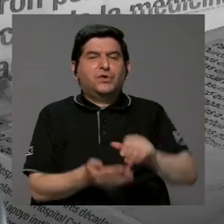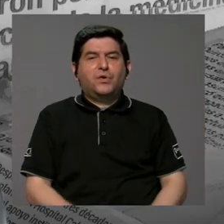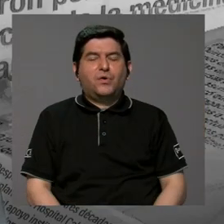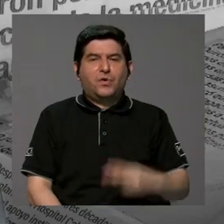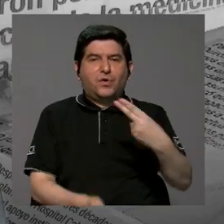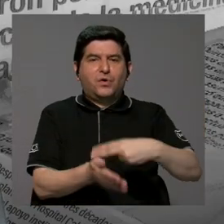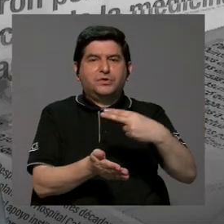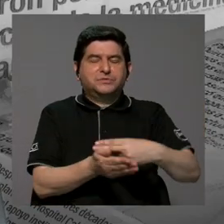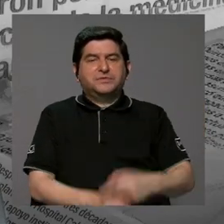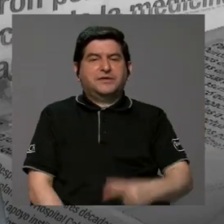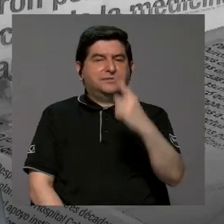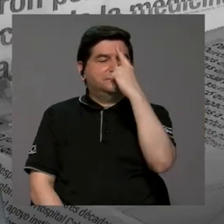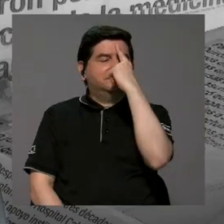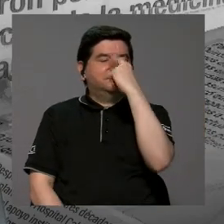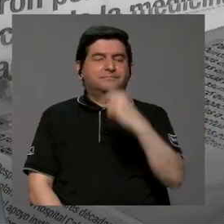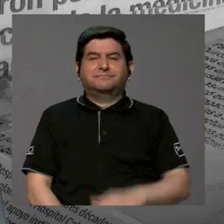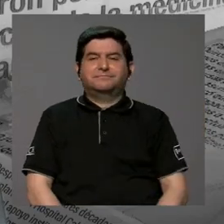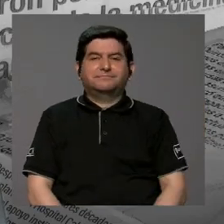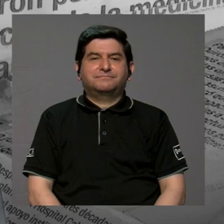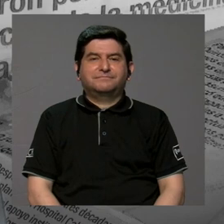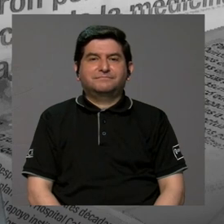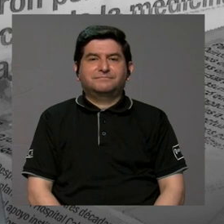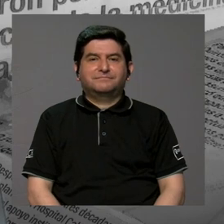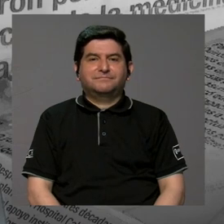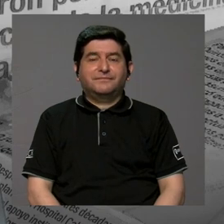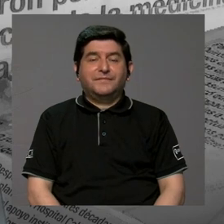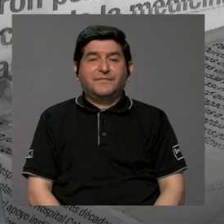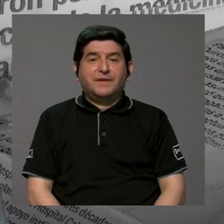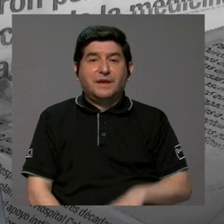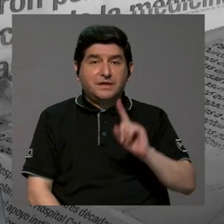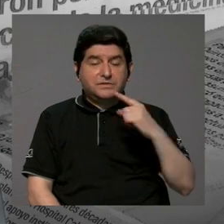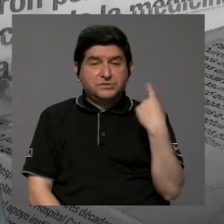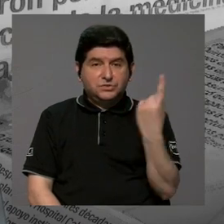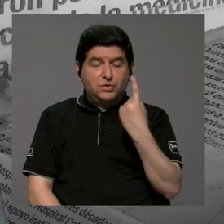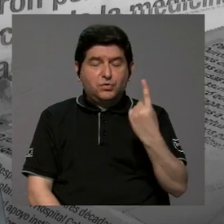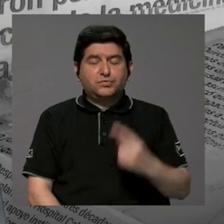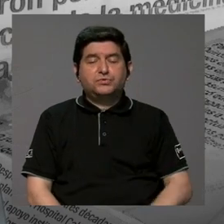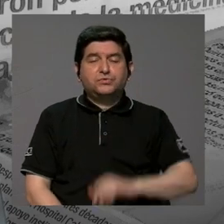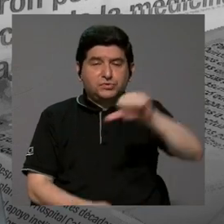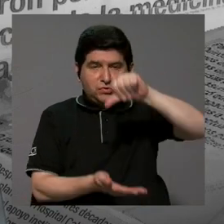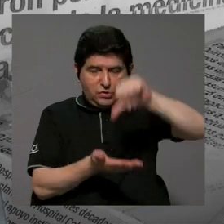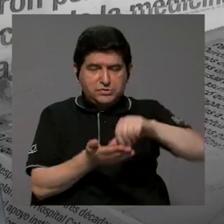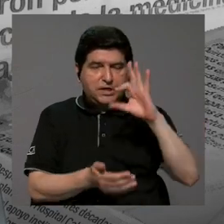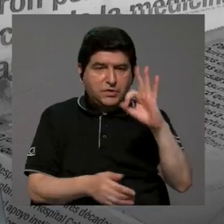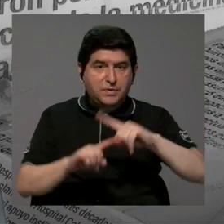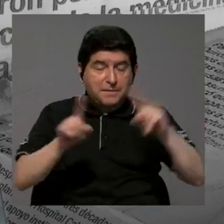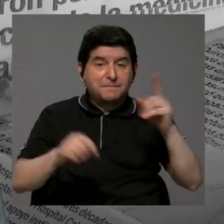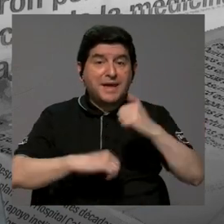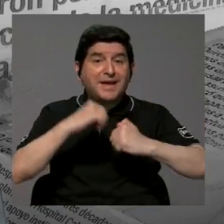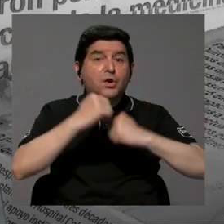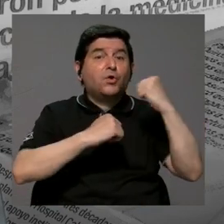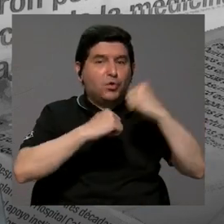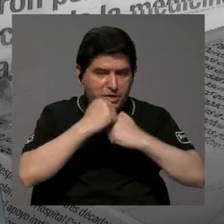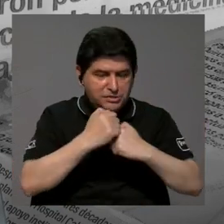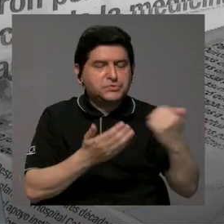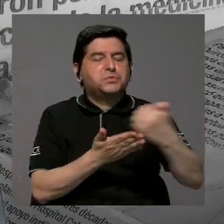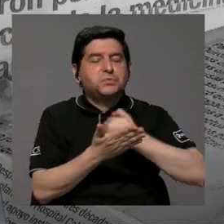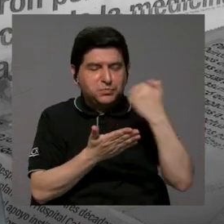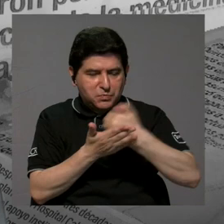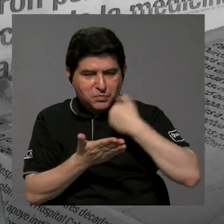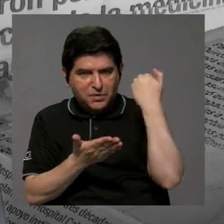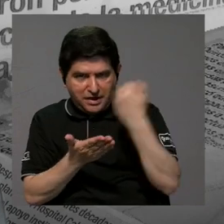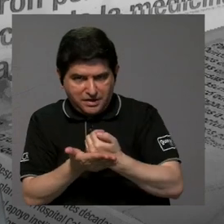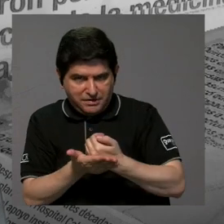El Calderón Guardia, ¿verdad? Que nosotros, o sea, si tiene que haber un solo centro trasplantador, ok, pero si tiene la infraestructura, los